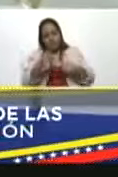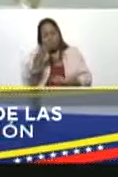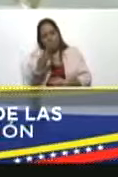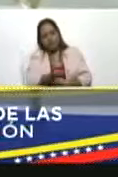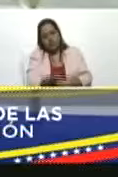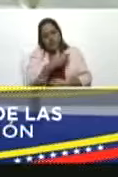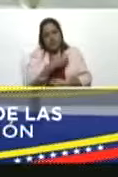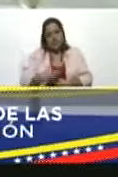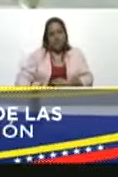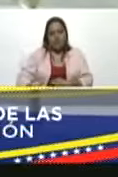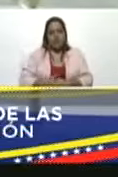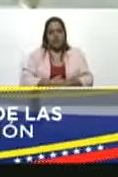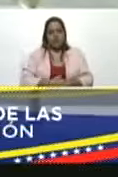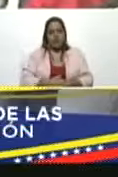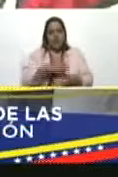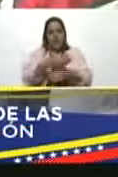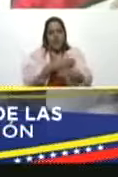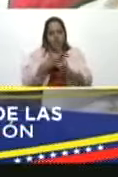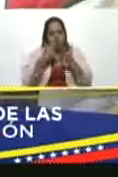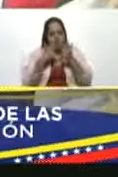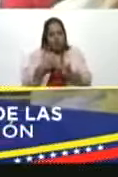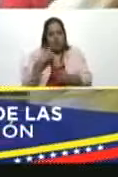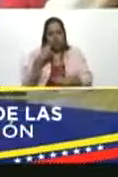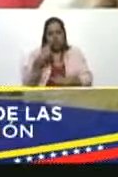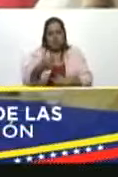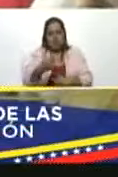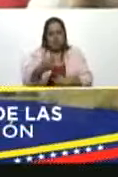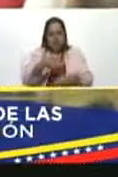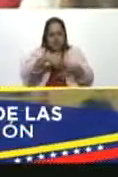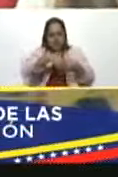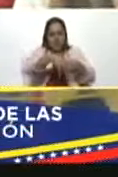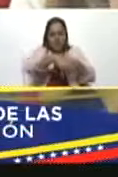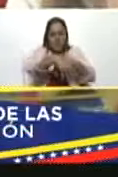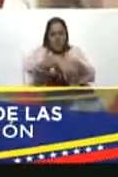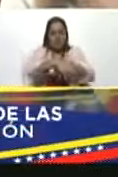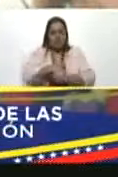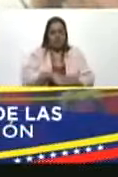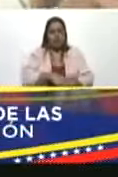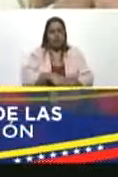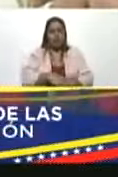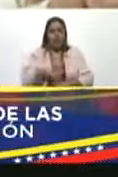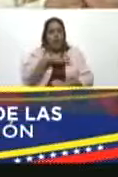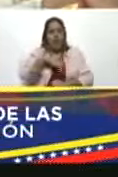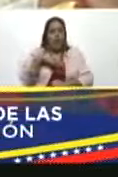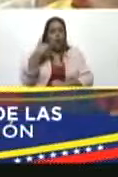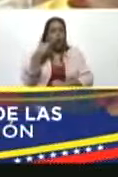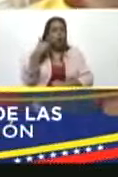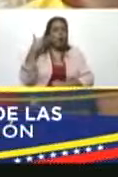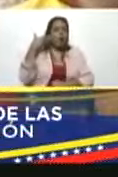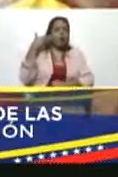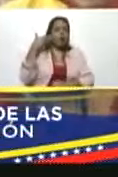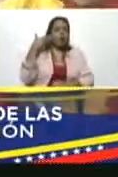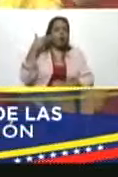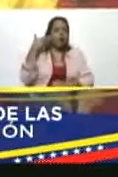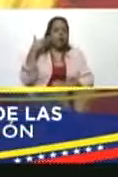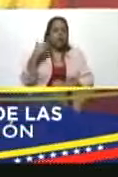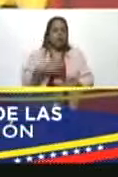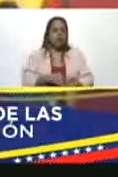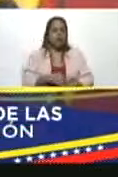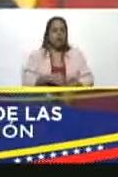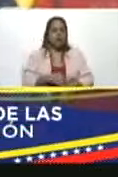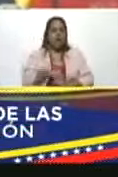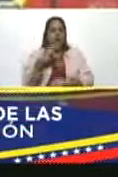presidente, que como lo hemos dicho y lo decíamos en la marcha, nosotros tenemos el orgullo de tener